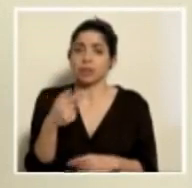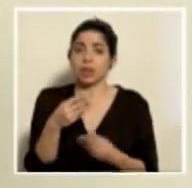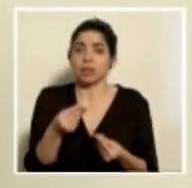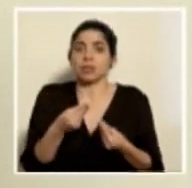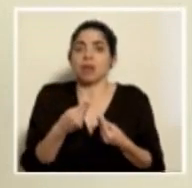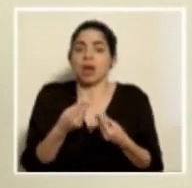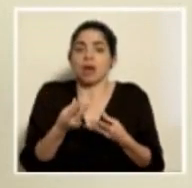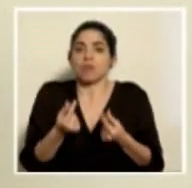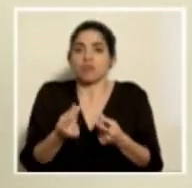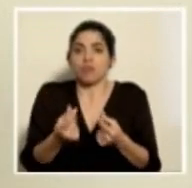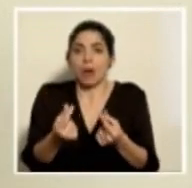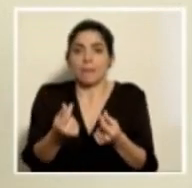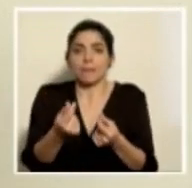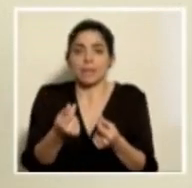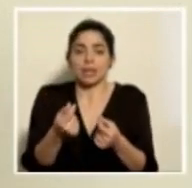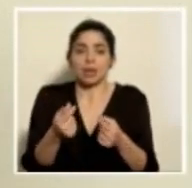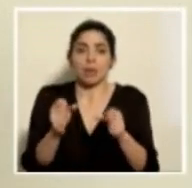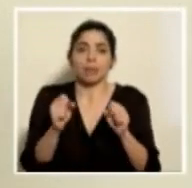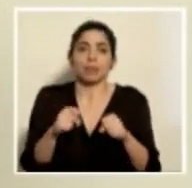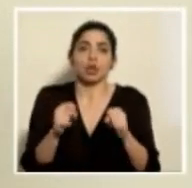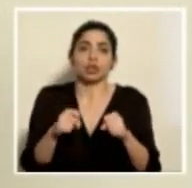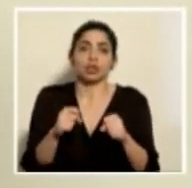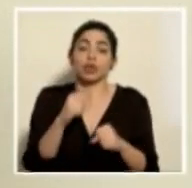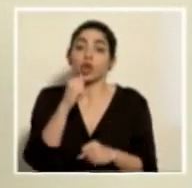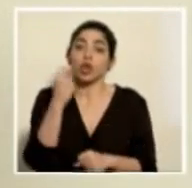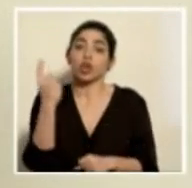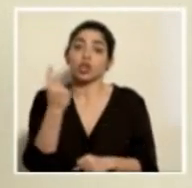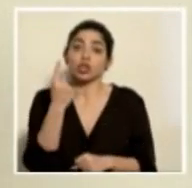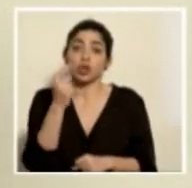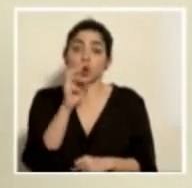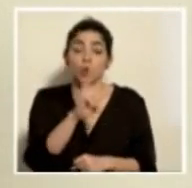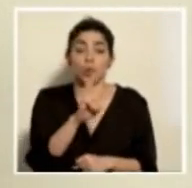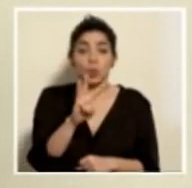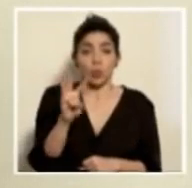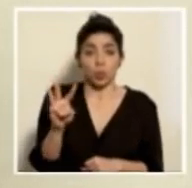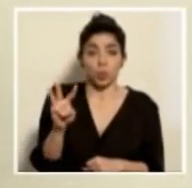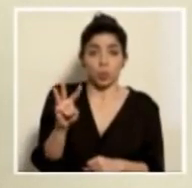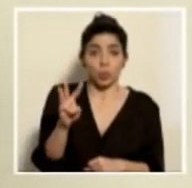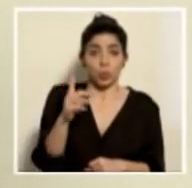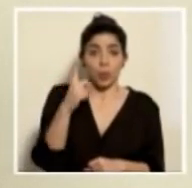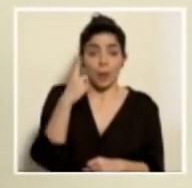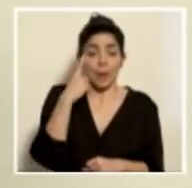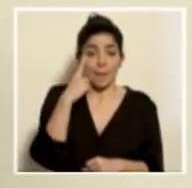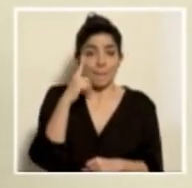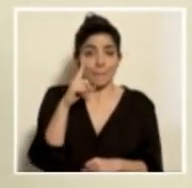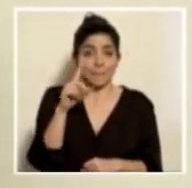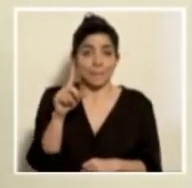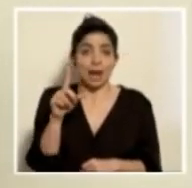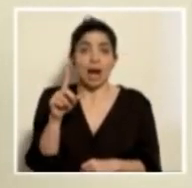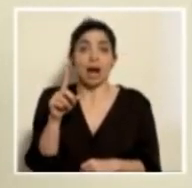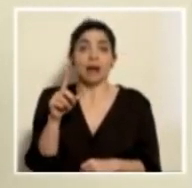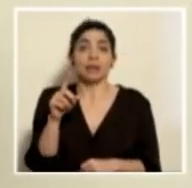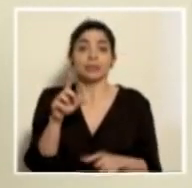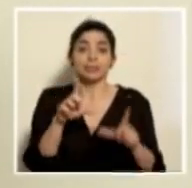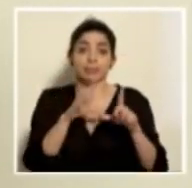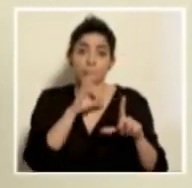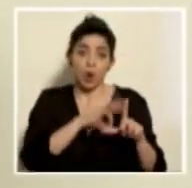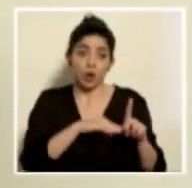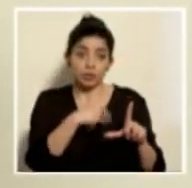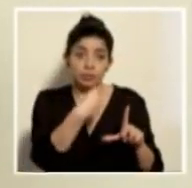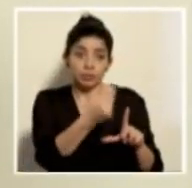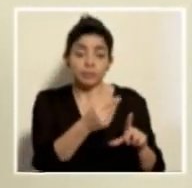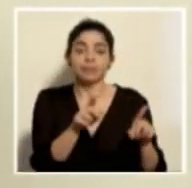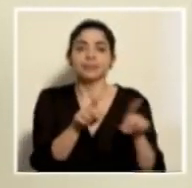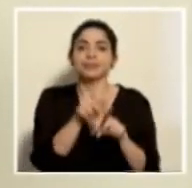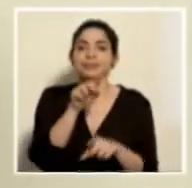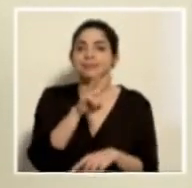acelera también las posibilidades ya no solo de ser una plataforma para entregar un bono específico, sino